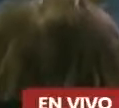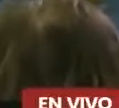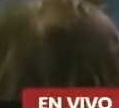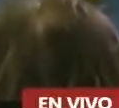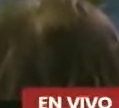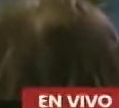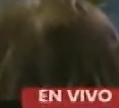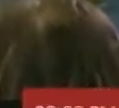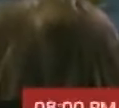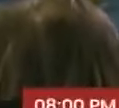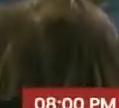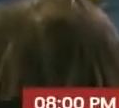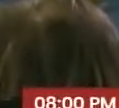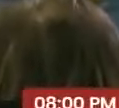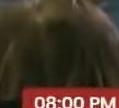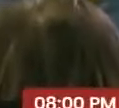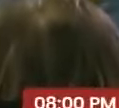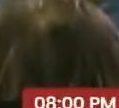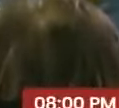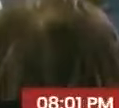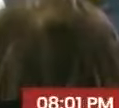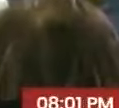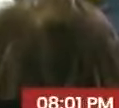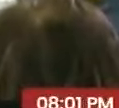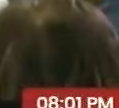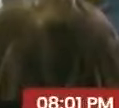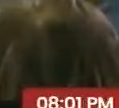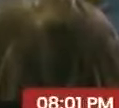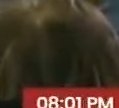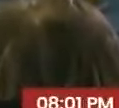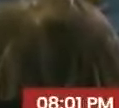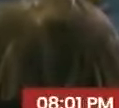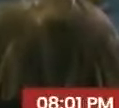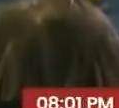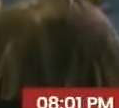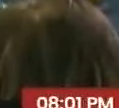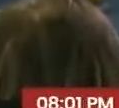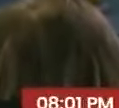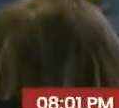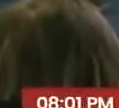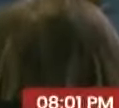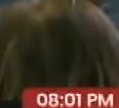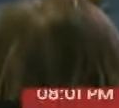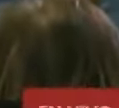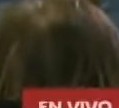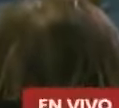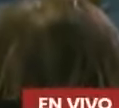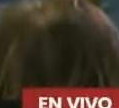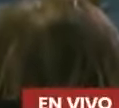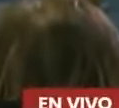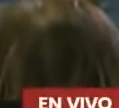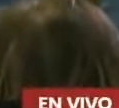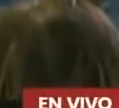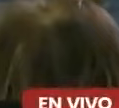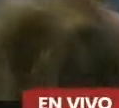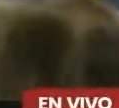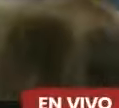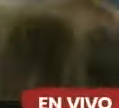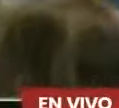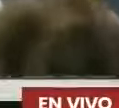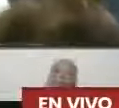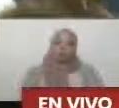que cruzar el canal autónomamente. Y el segundo era un robot que recoge la lluvia y la lleva al canal para